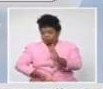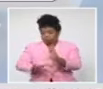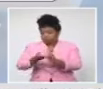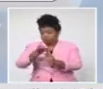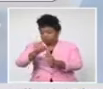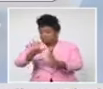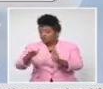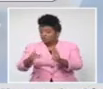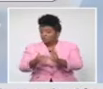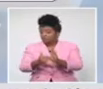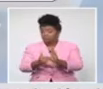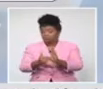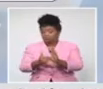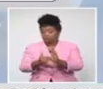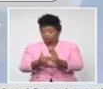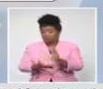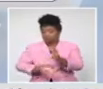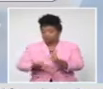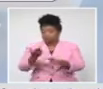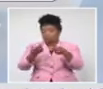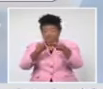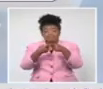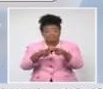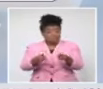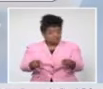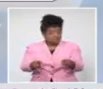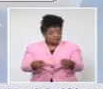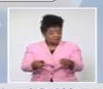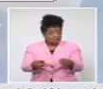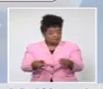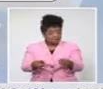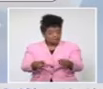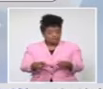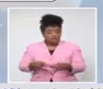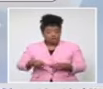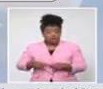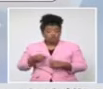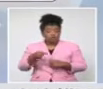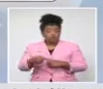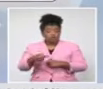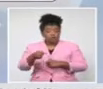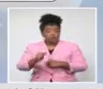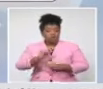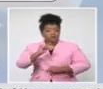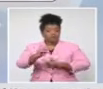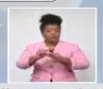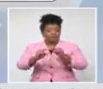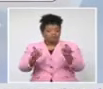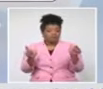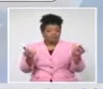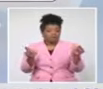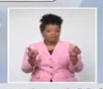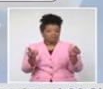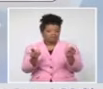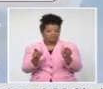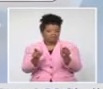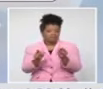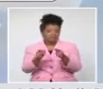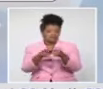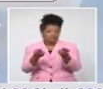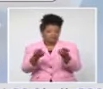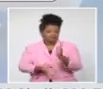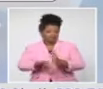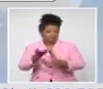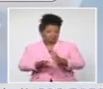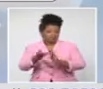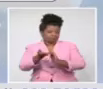elevadas, pero de todas formas día por día se van disminuyendo teniendo en cuenta el número de altas que se van